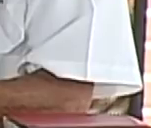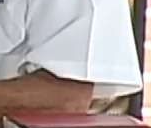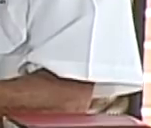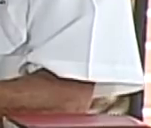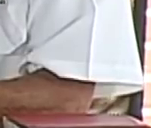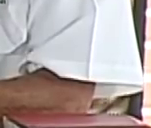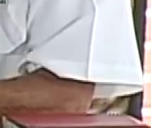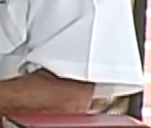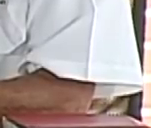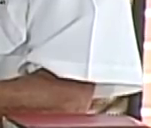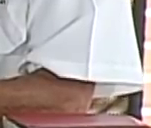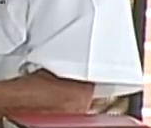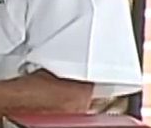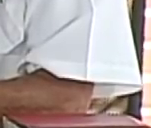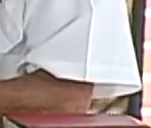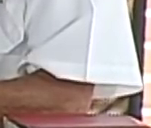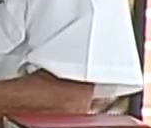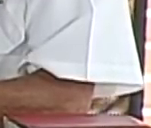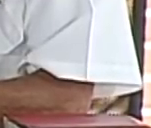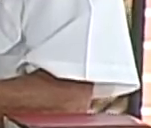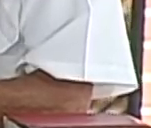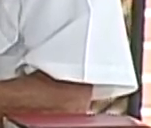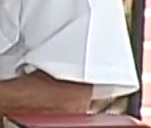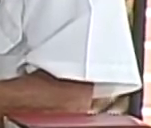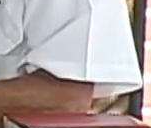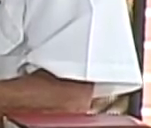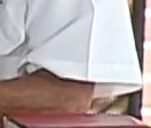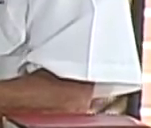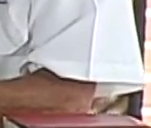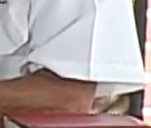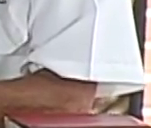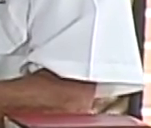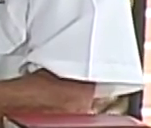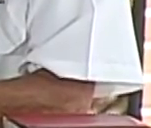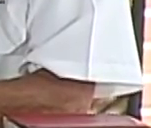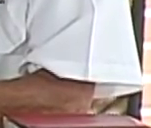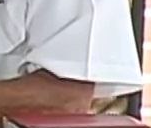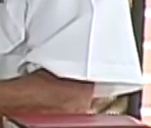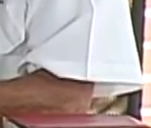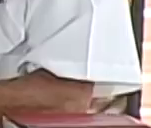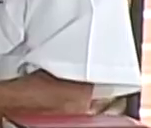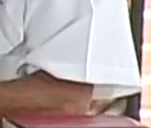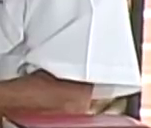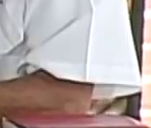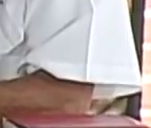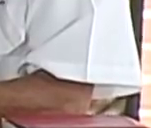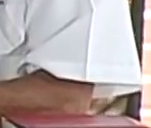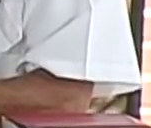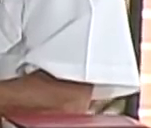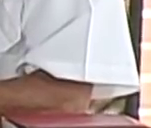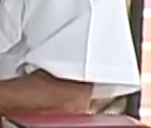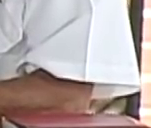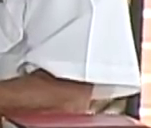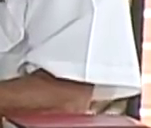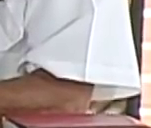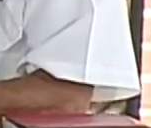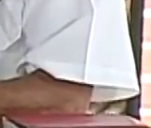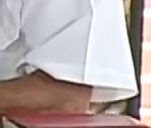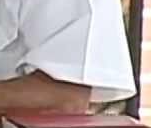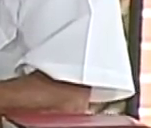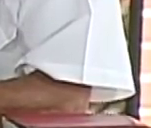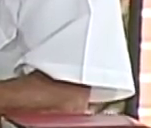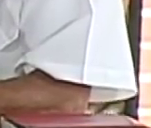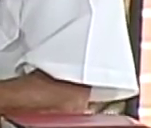decir, realmente se ha recibido en cuanto a salud recursos importantes que ponen al Estado en una posición